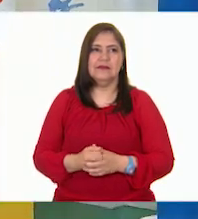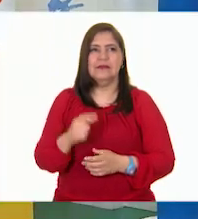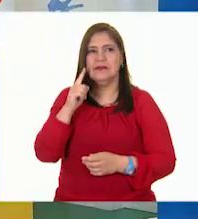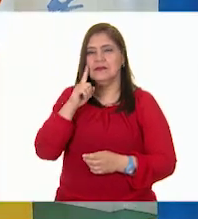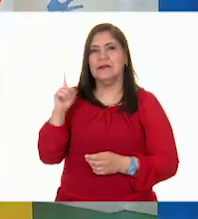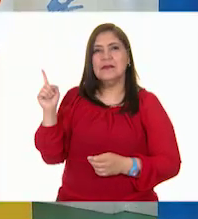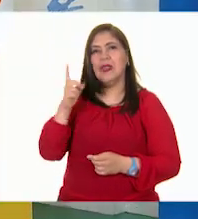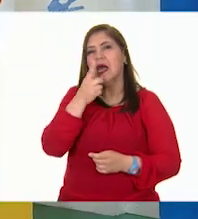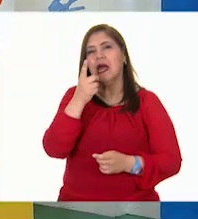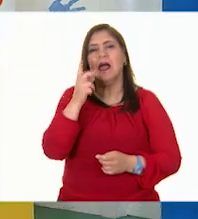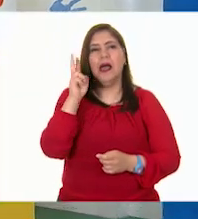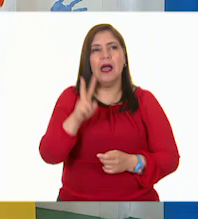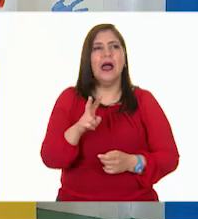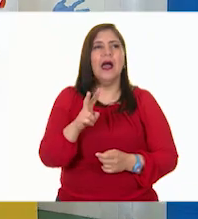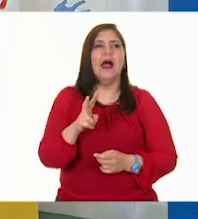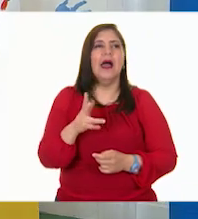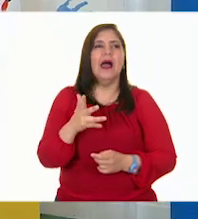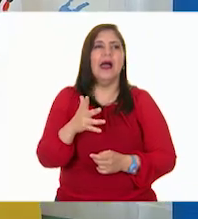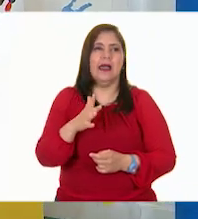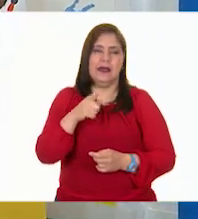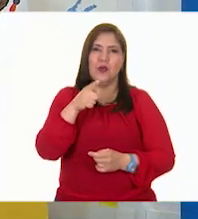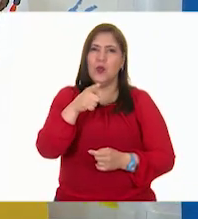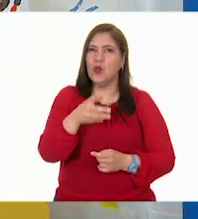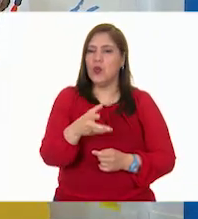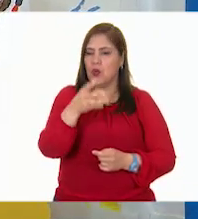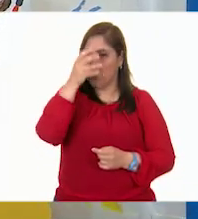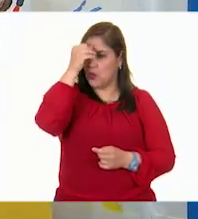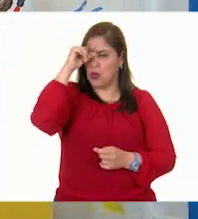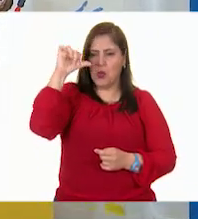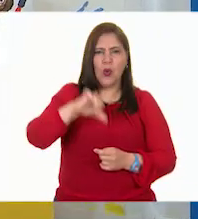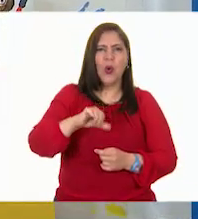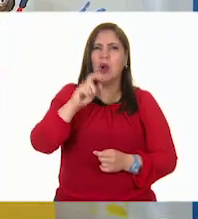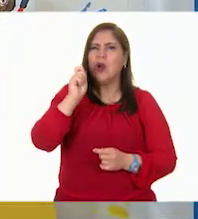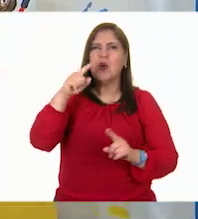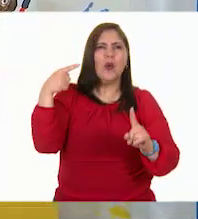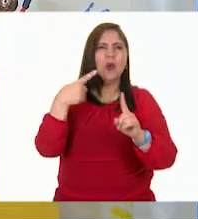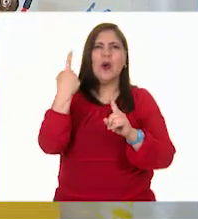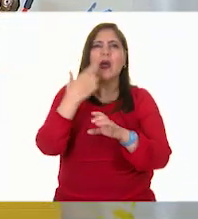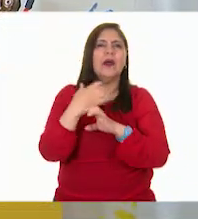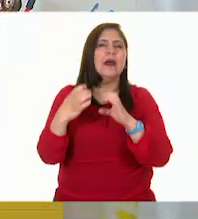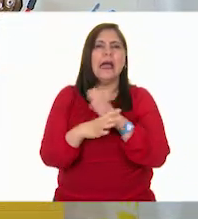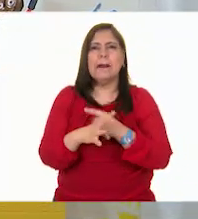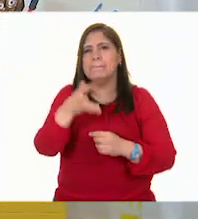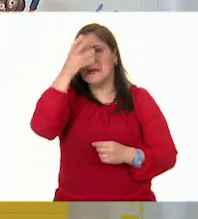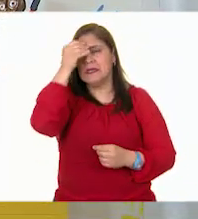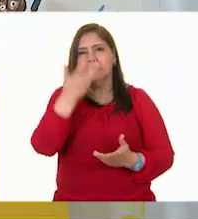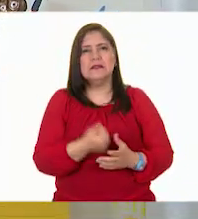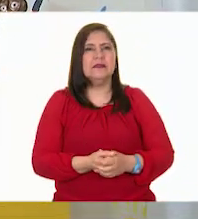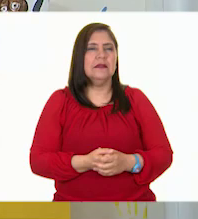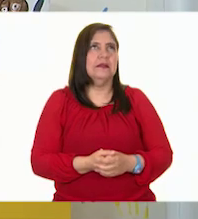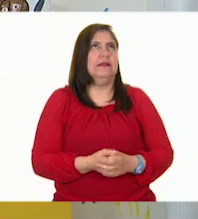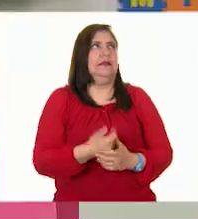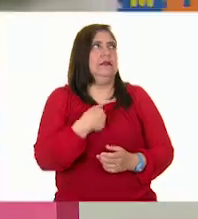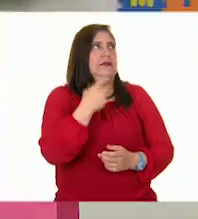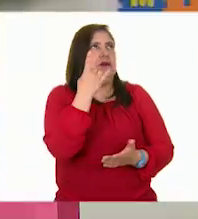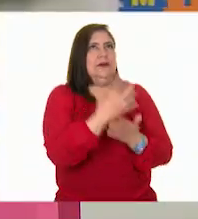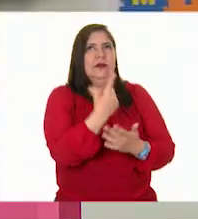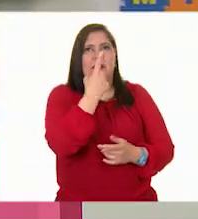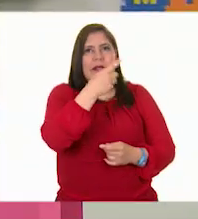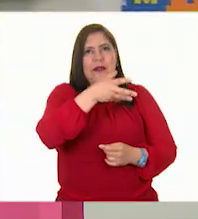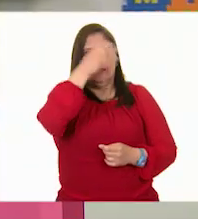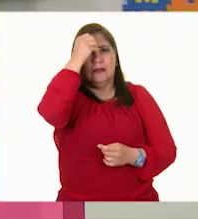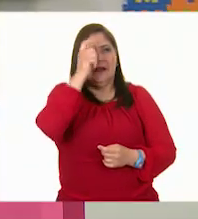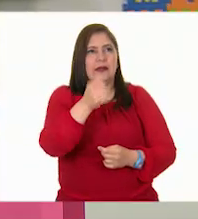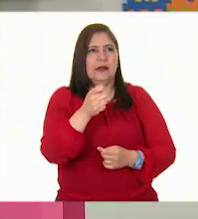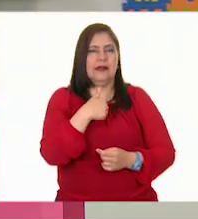Menciona una cosa que aprendiste. Uy, solo una. A ver, una sola cosa. A ver, una cosa